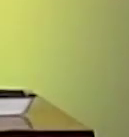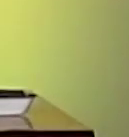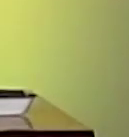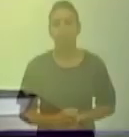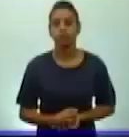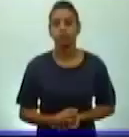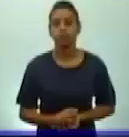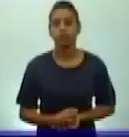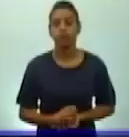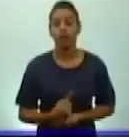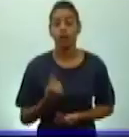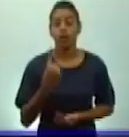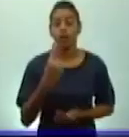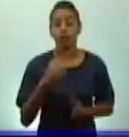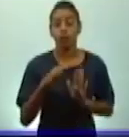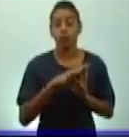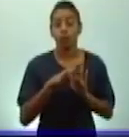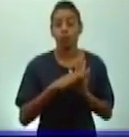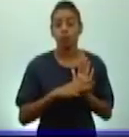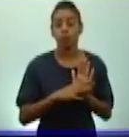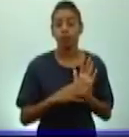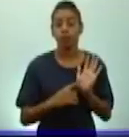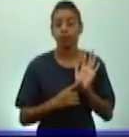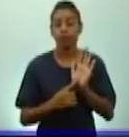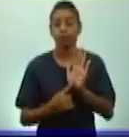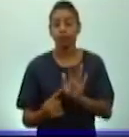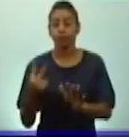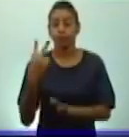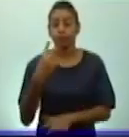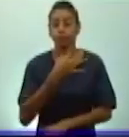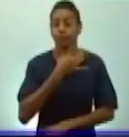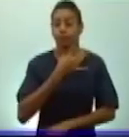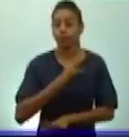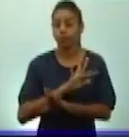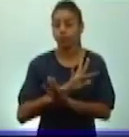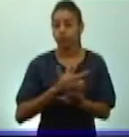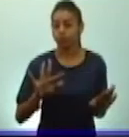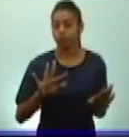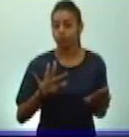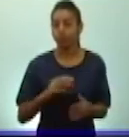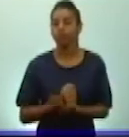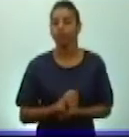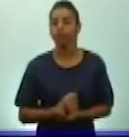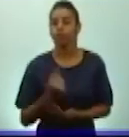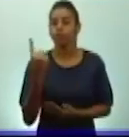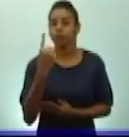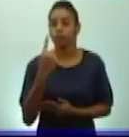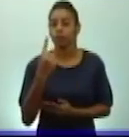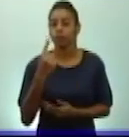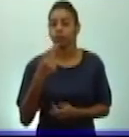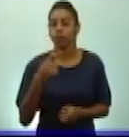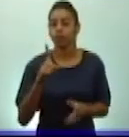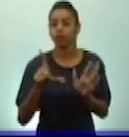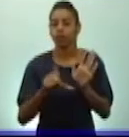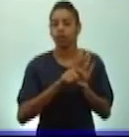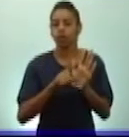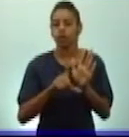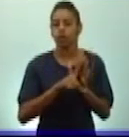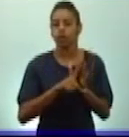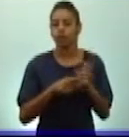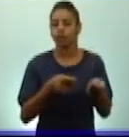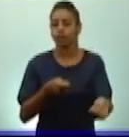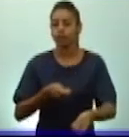De estas primeras medidas yo solo les voy a presentar dos ejemplos. La primera ley de reforma agraria, el 17 de mayo